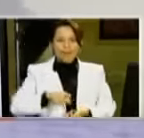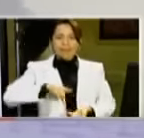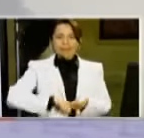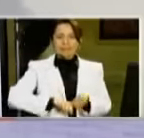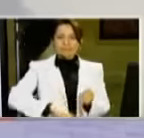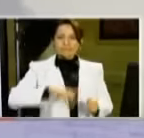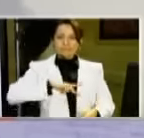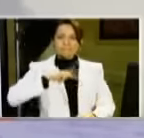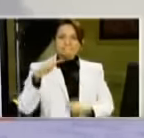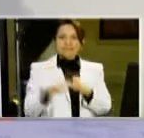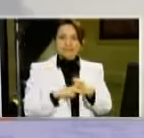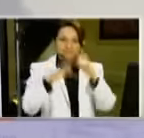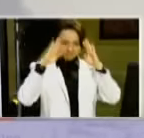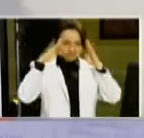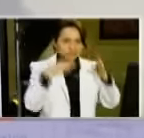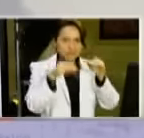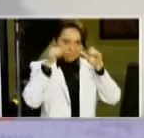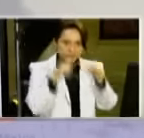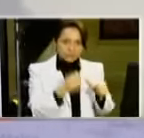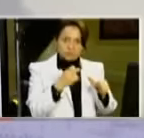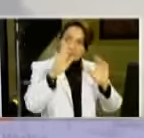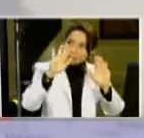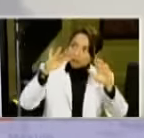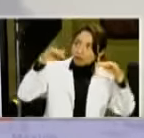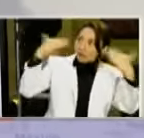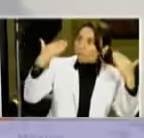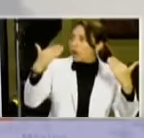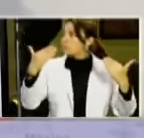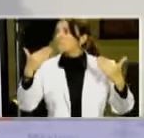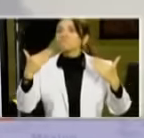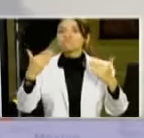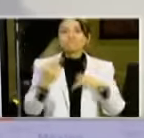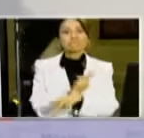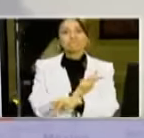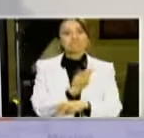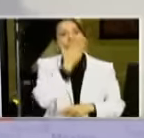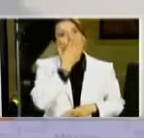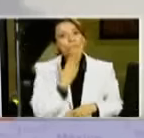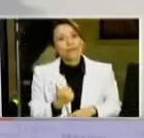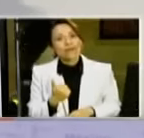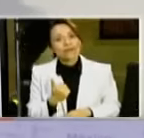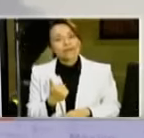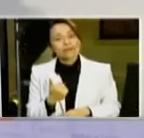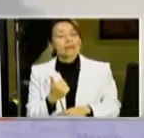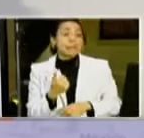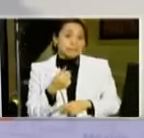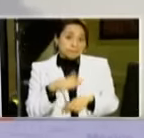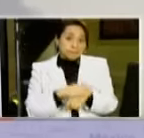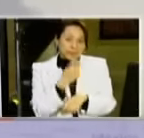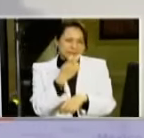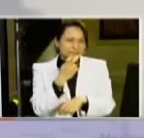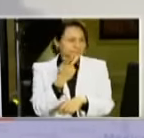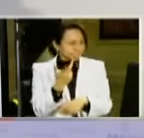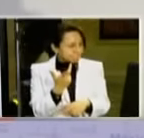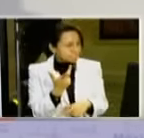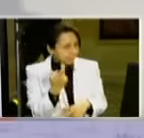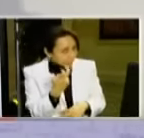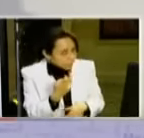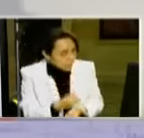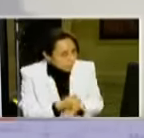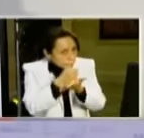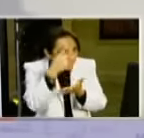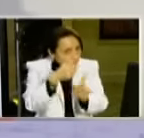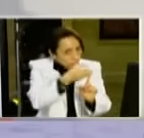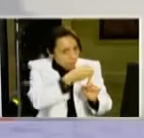contrapuestos de países y regiones no da como resultado necesariamente un orden mundial. En otras